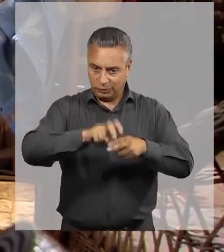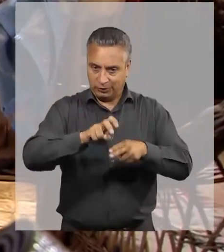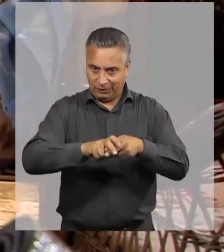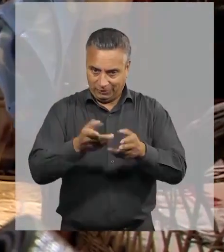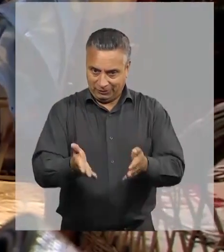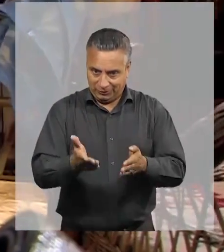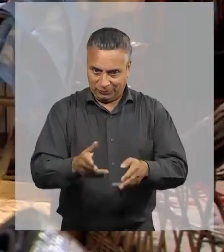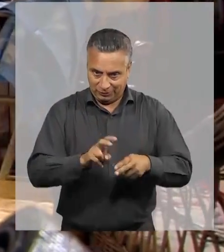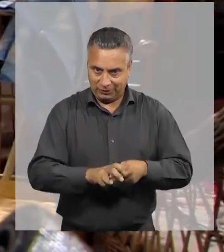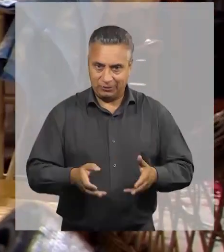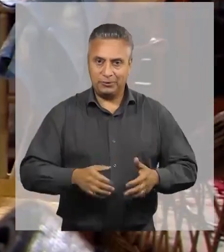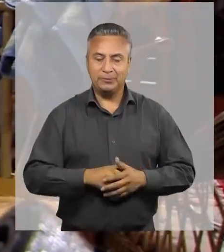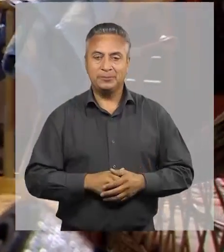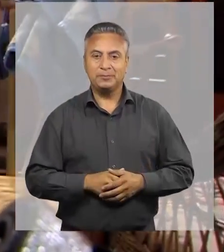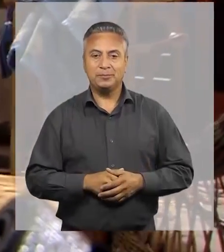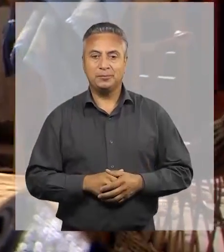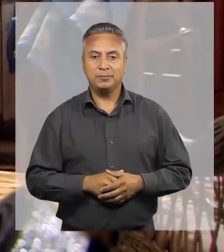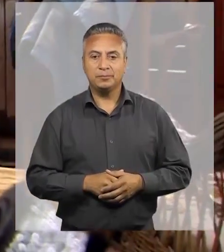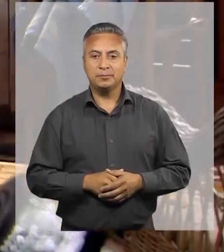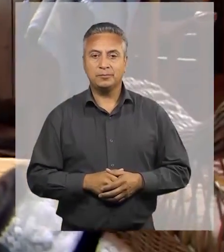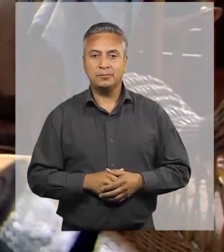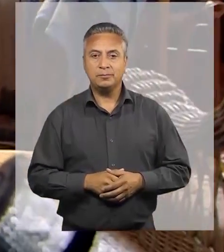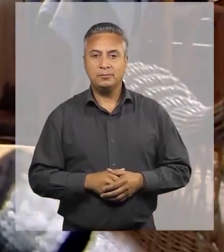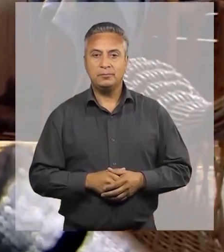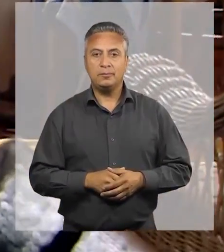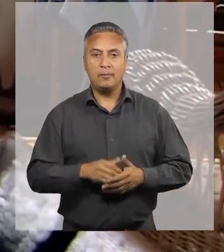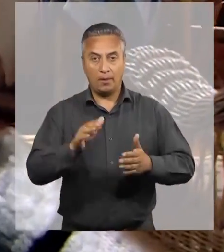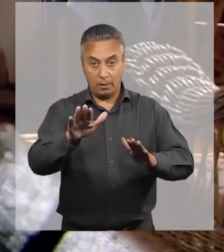Ven, mira. Toma asiento.